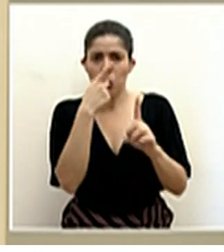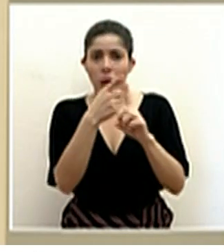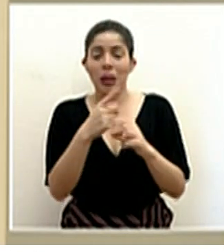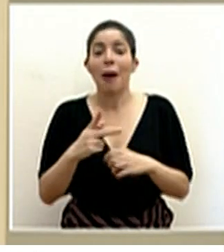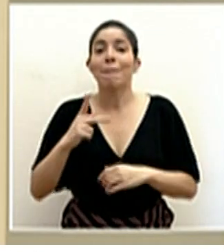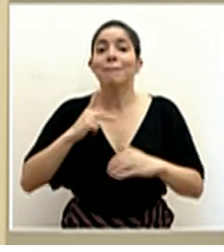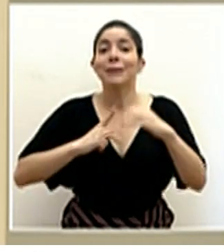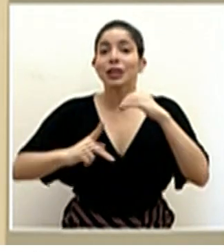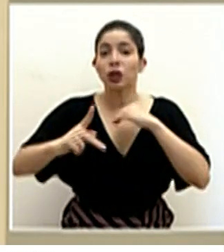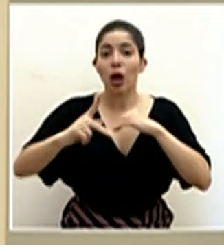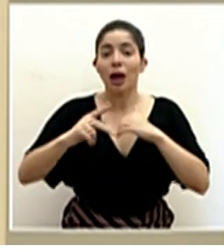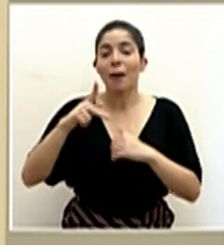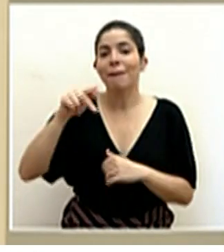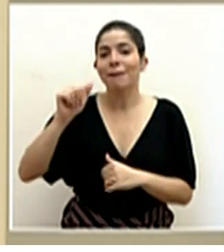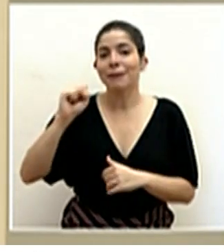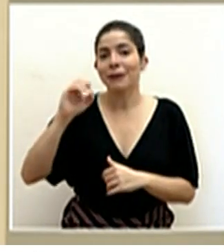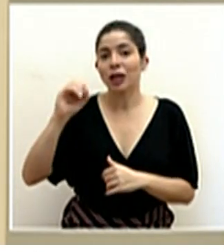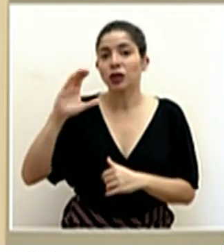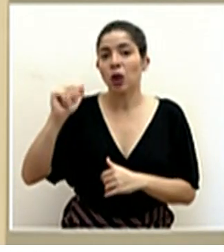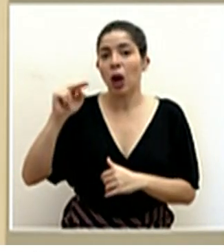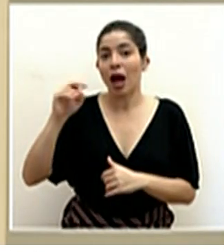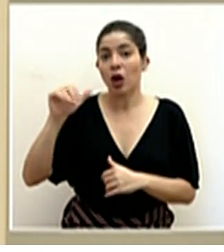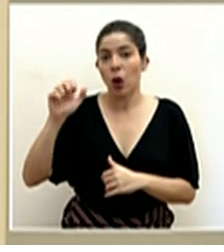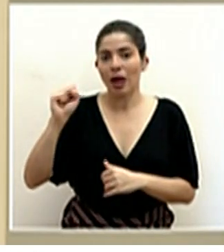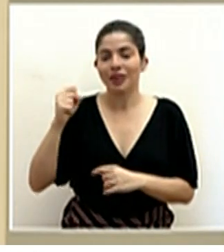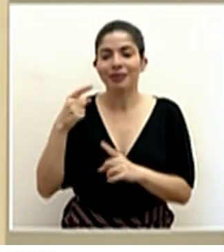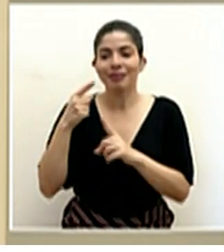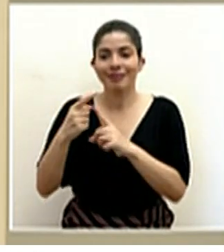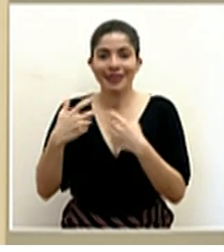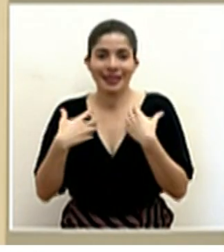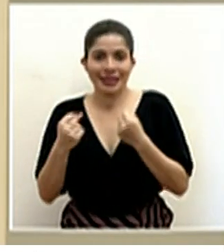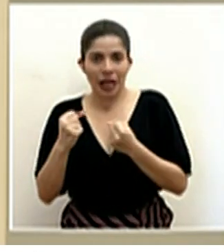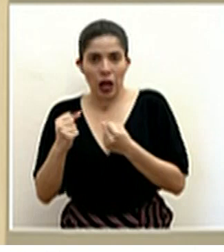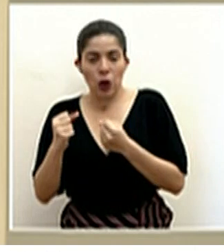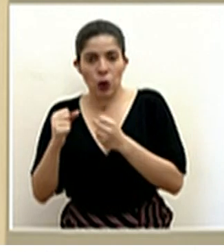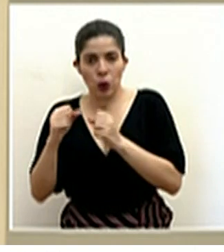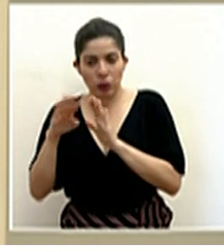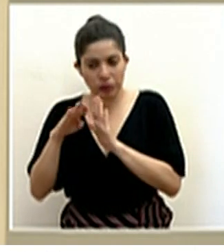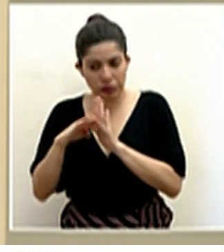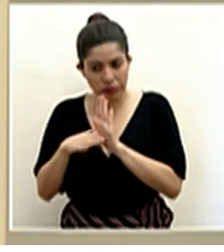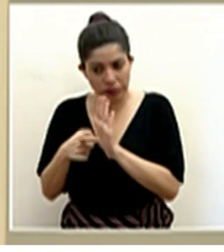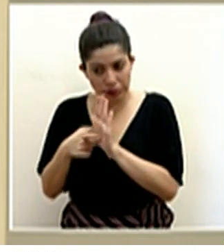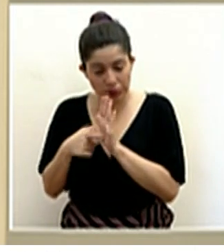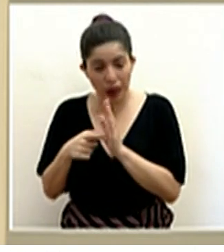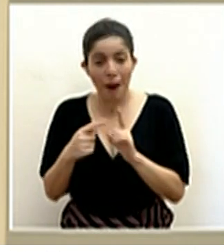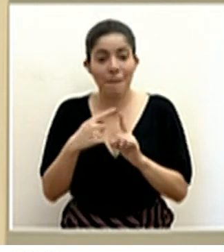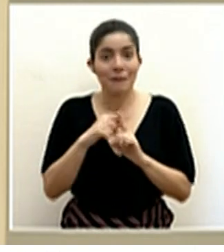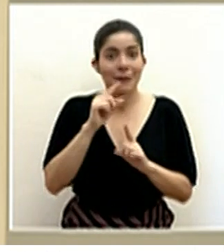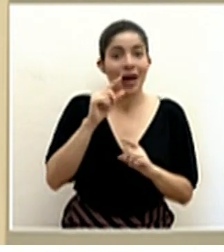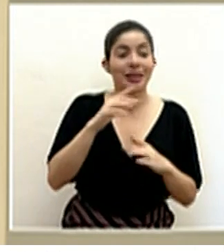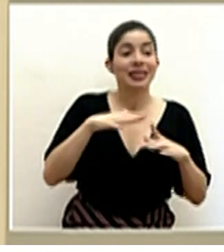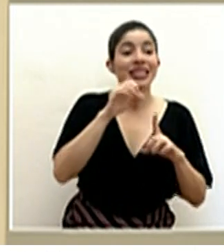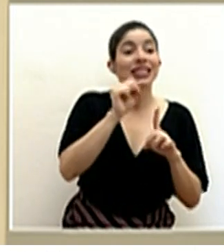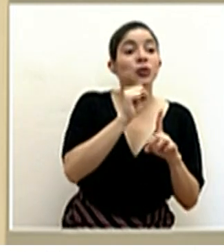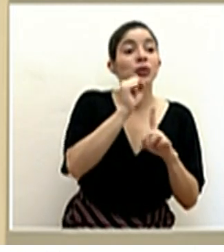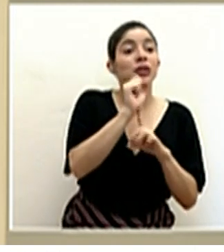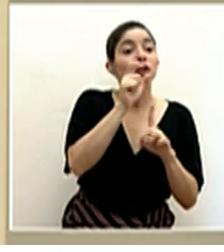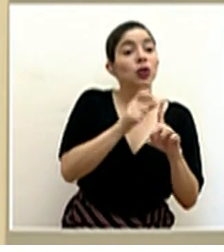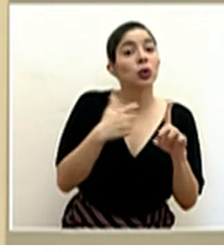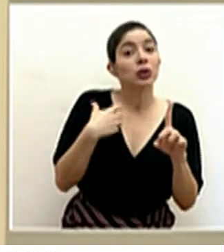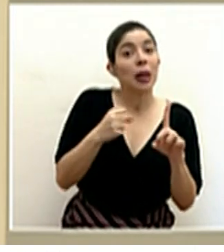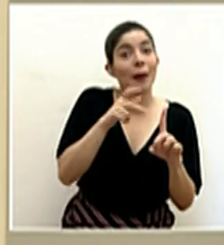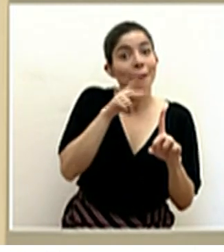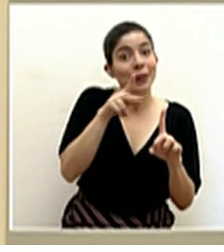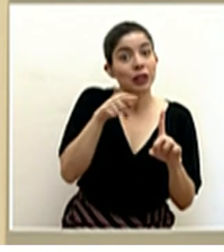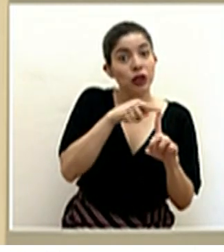Paso Canoas, todos los aspectos sanitarios y las consideraciones del estado de salud de las personas